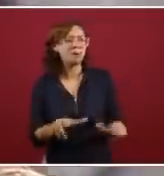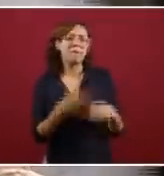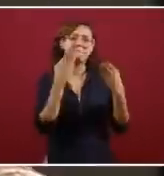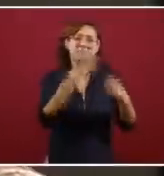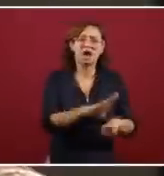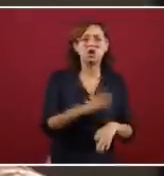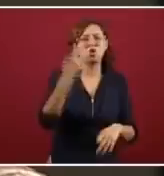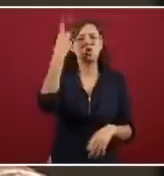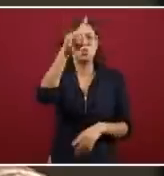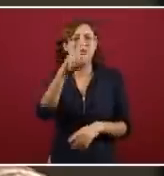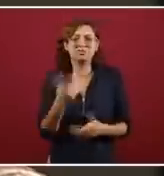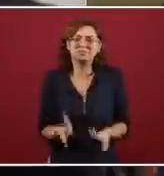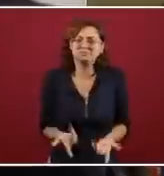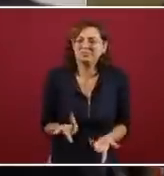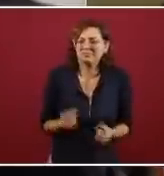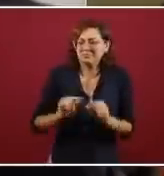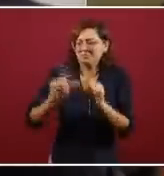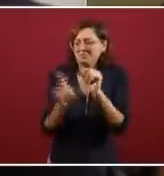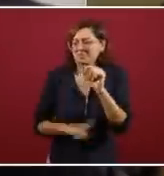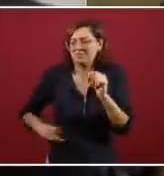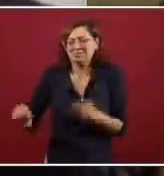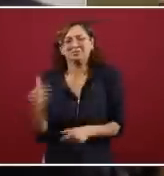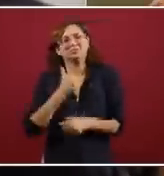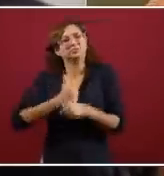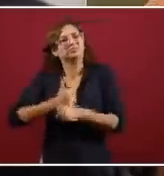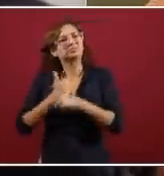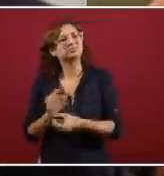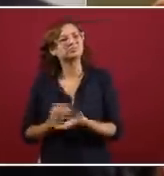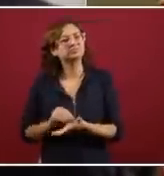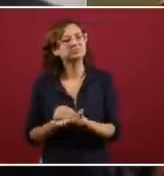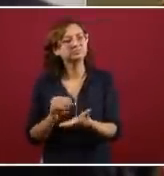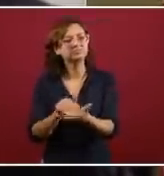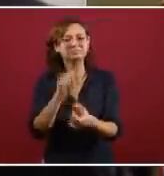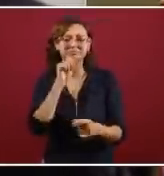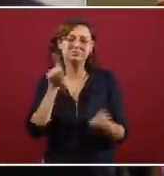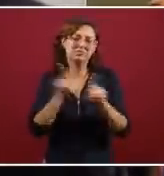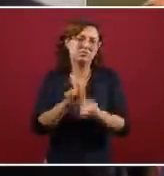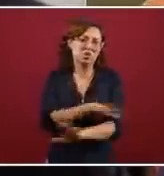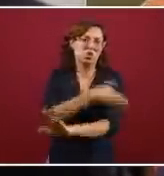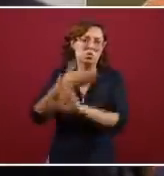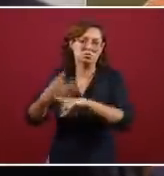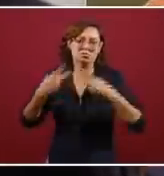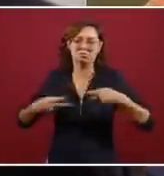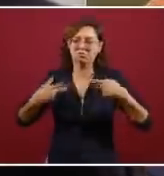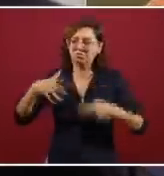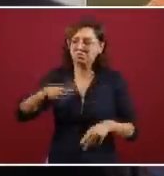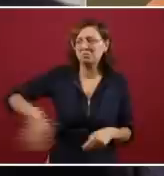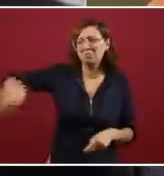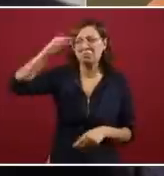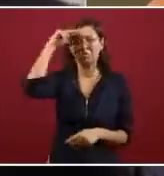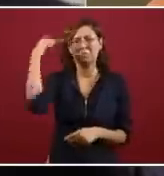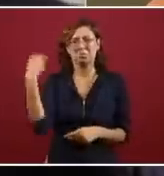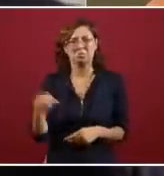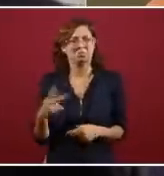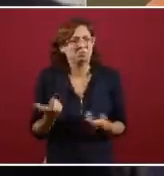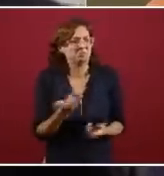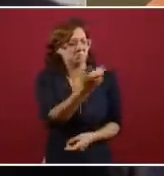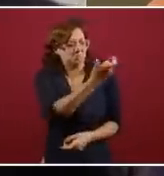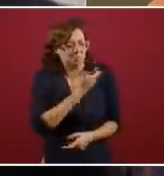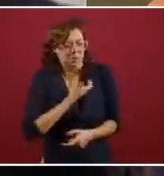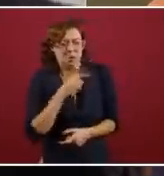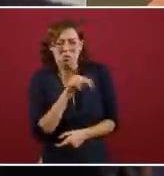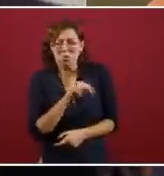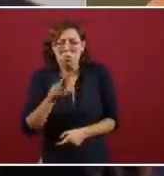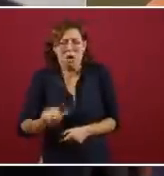siendo un talón de Aquiles para la economía de México y por supuesto para los mexicanos que nunca tuvieron acceso a ese dinero que ni siquiera ellos